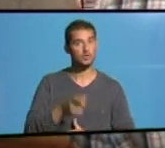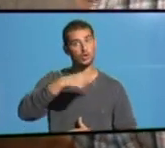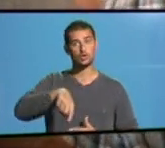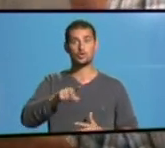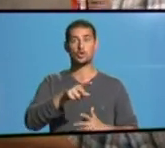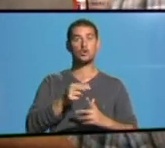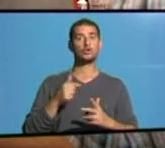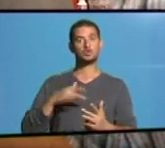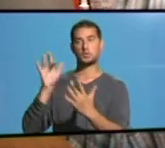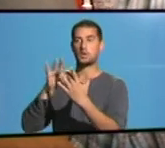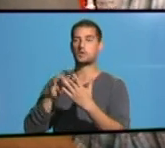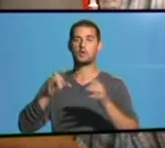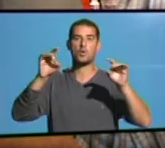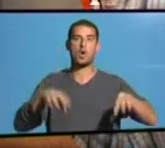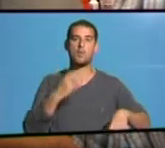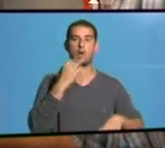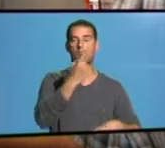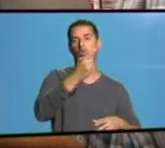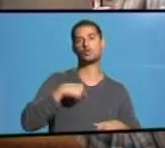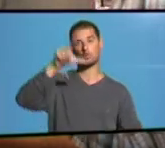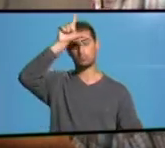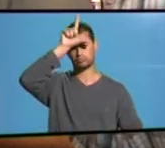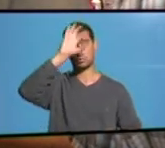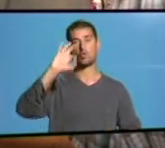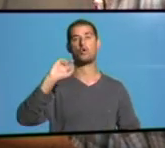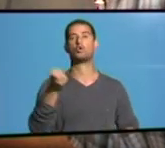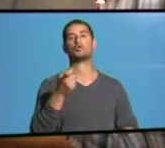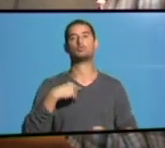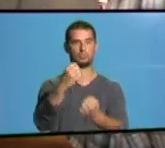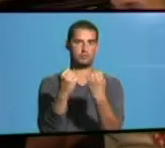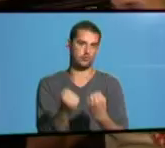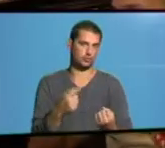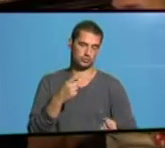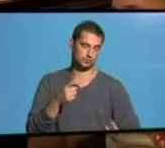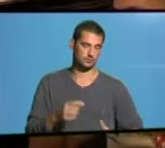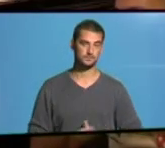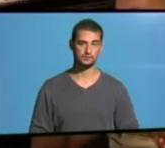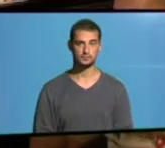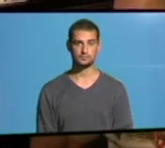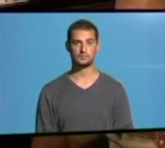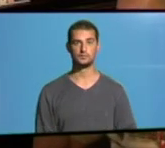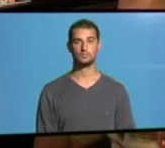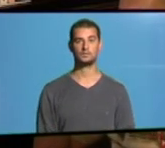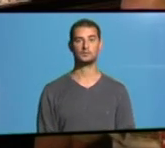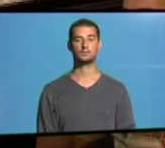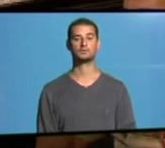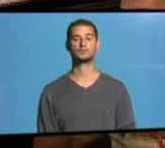grupo que está empezando a grabar un disco, como a grupos pues, que ya tienen muchos años de experiencia.